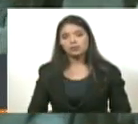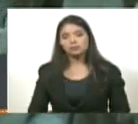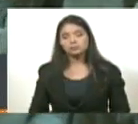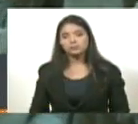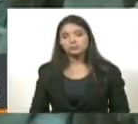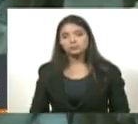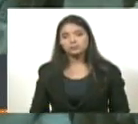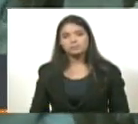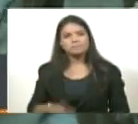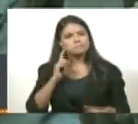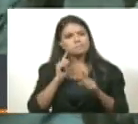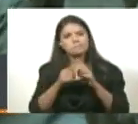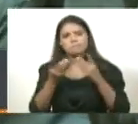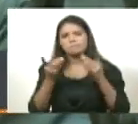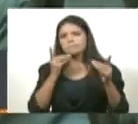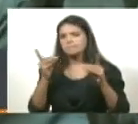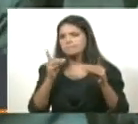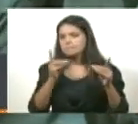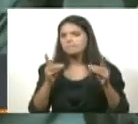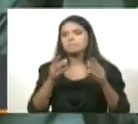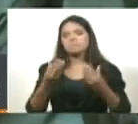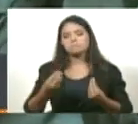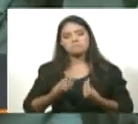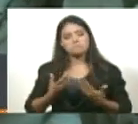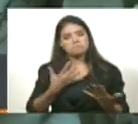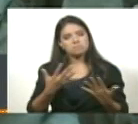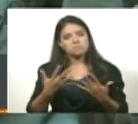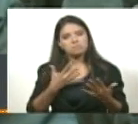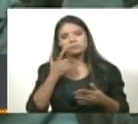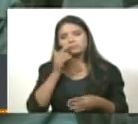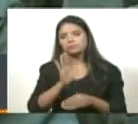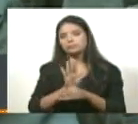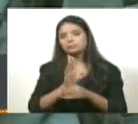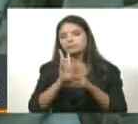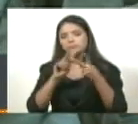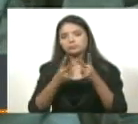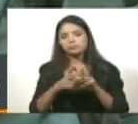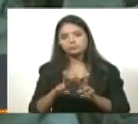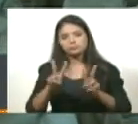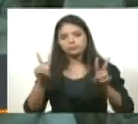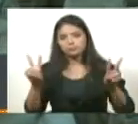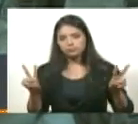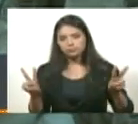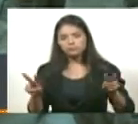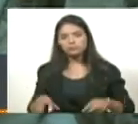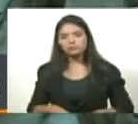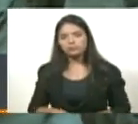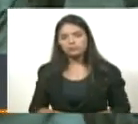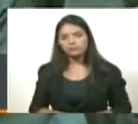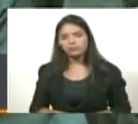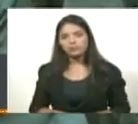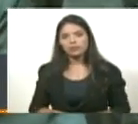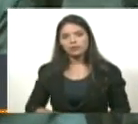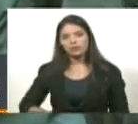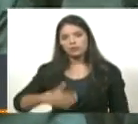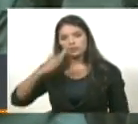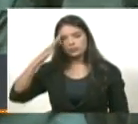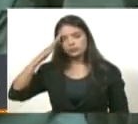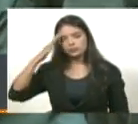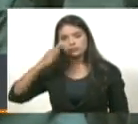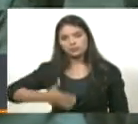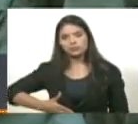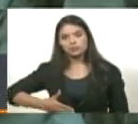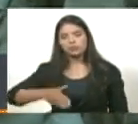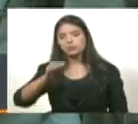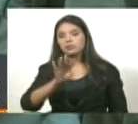acción que busca el diálogo para la convivencia y preservación de la paz. Por ello, los soldados y soldadas